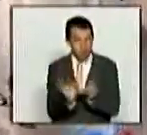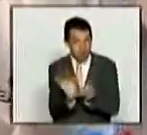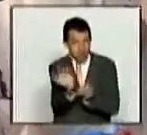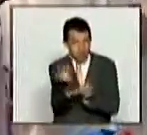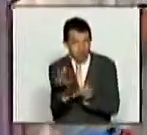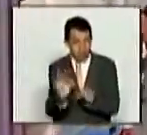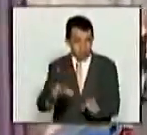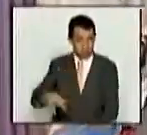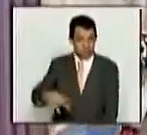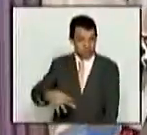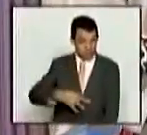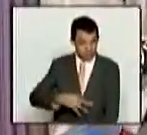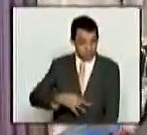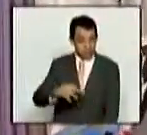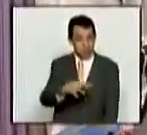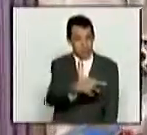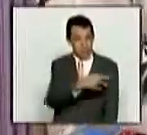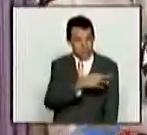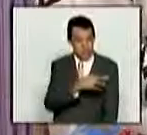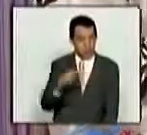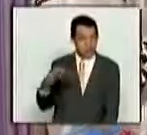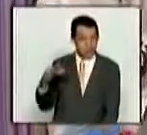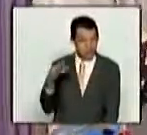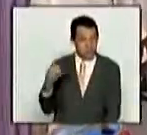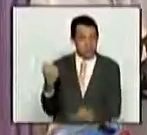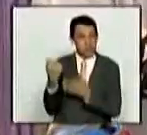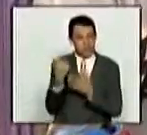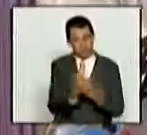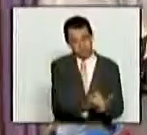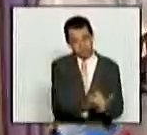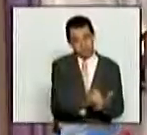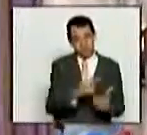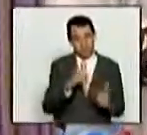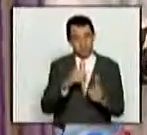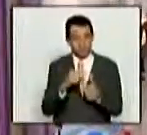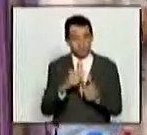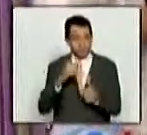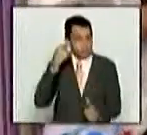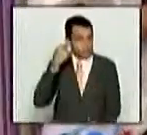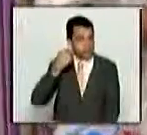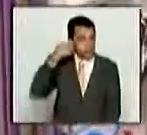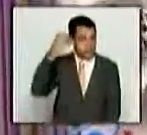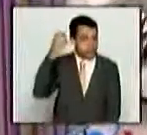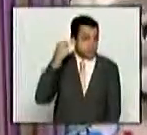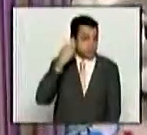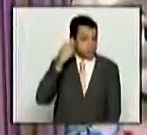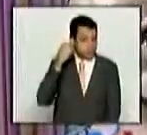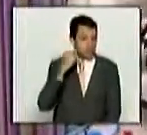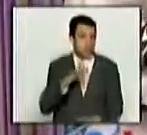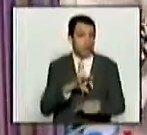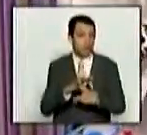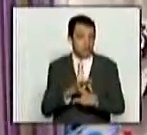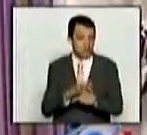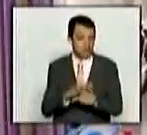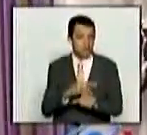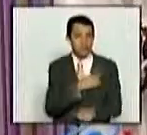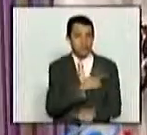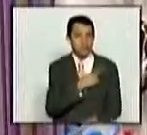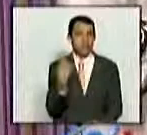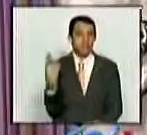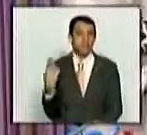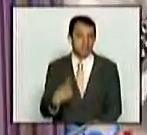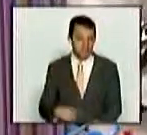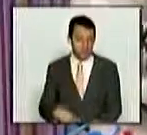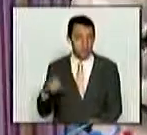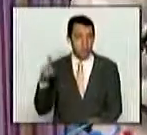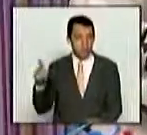Bueno, vamos a empezar primero definiendo algo bien especial. La auriculoterapia es una de las ramas de la medicina tradicional china, o una de las vertientes